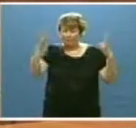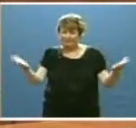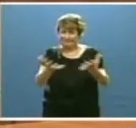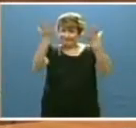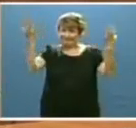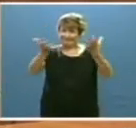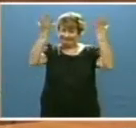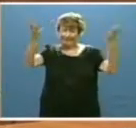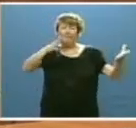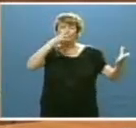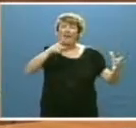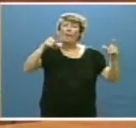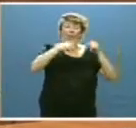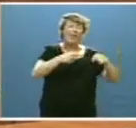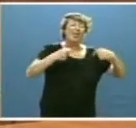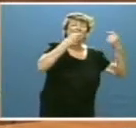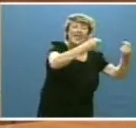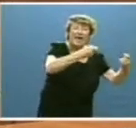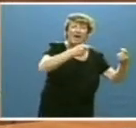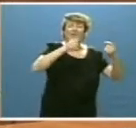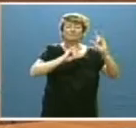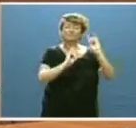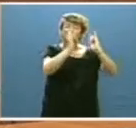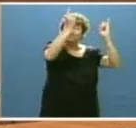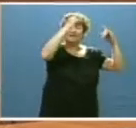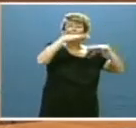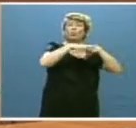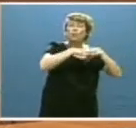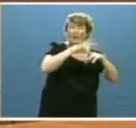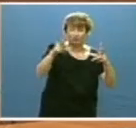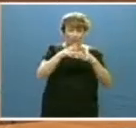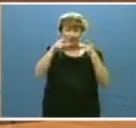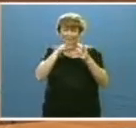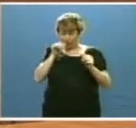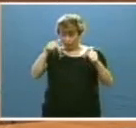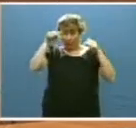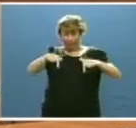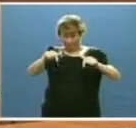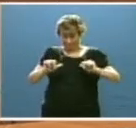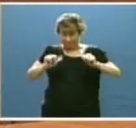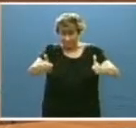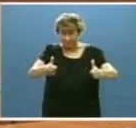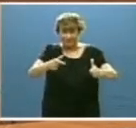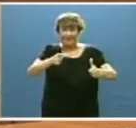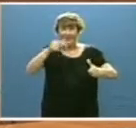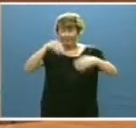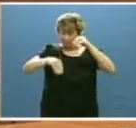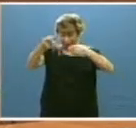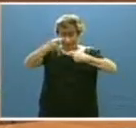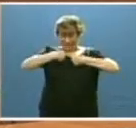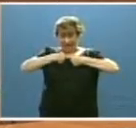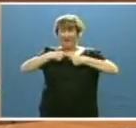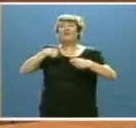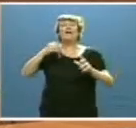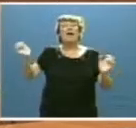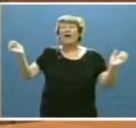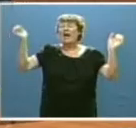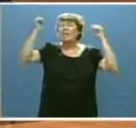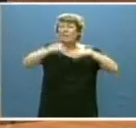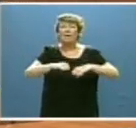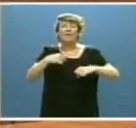infraestructuras y equipamientos sociales para ello al comienzo de la legislatura y para toda ella aprobaremos el plan de inversiones